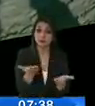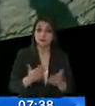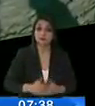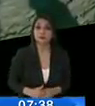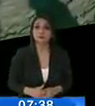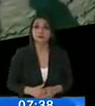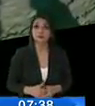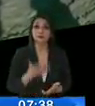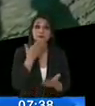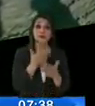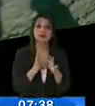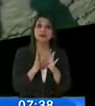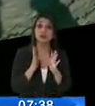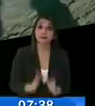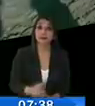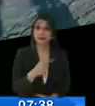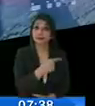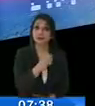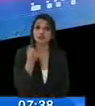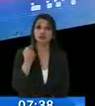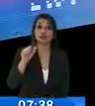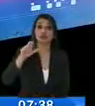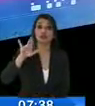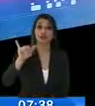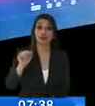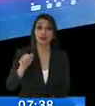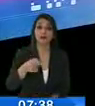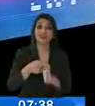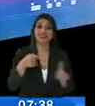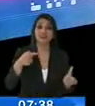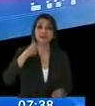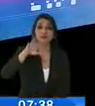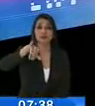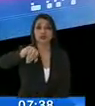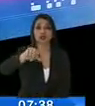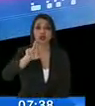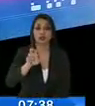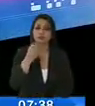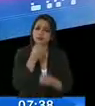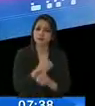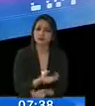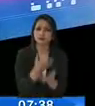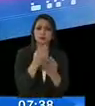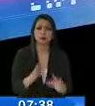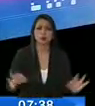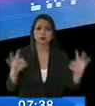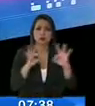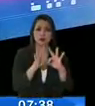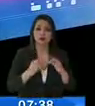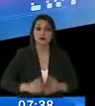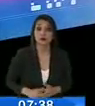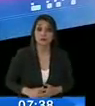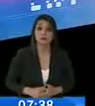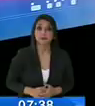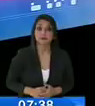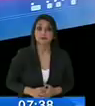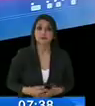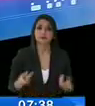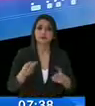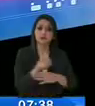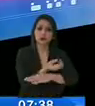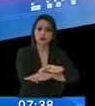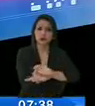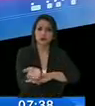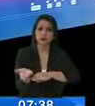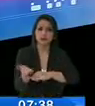muchísimas gracias nuestra compañera asociada infinidades de el sector el troje importante información que nos acaba de dar y también recomendaciones por